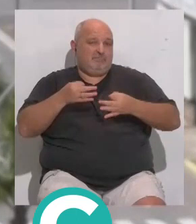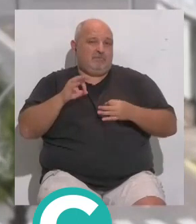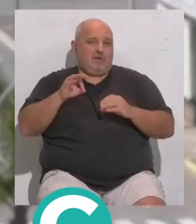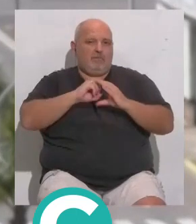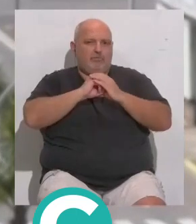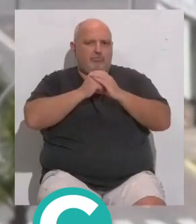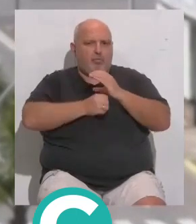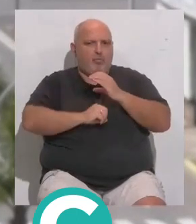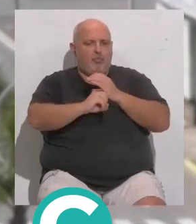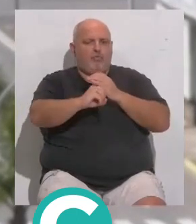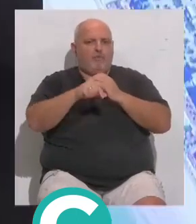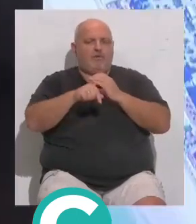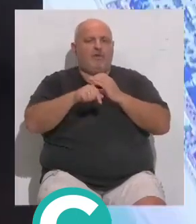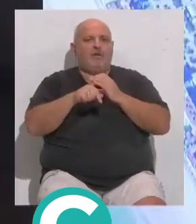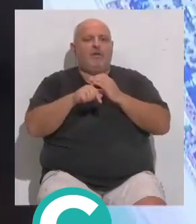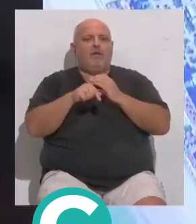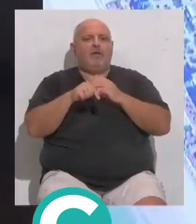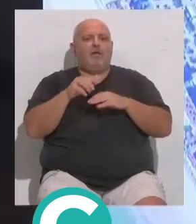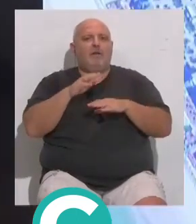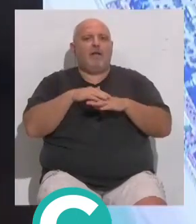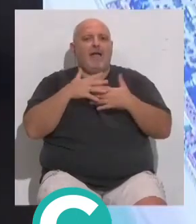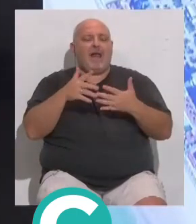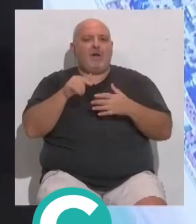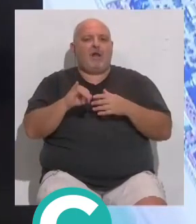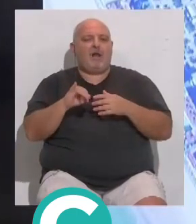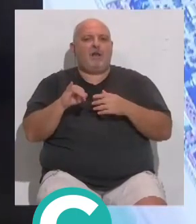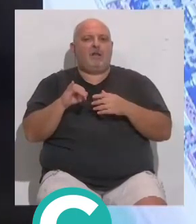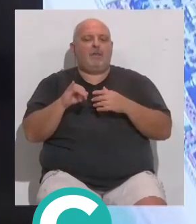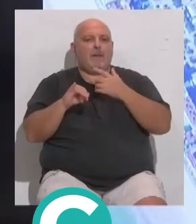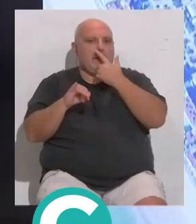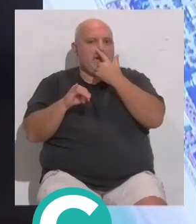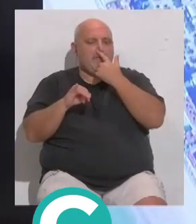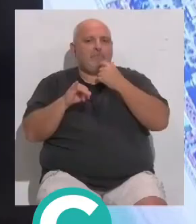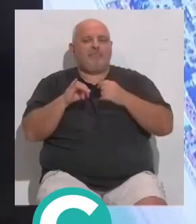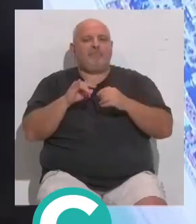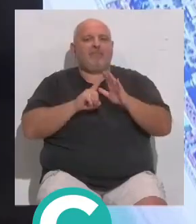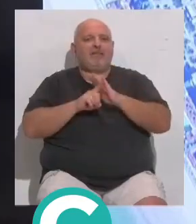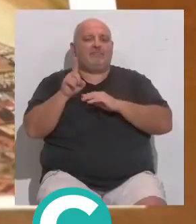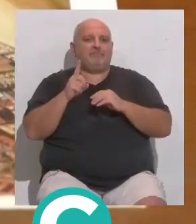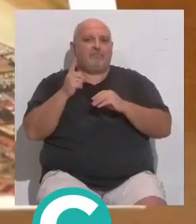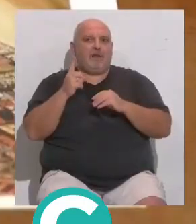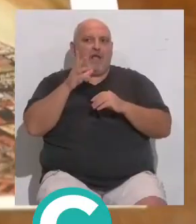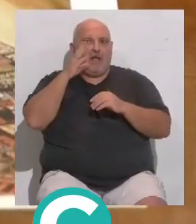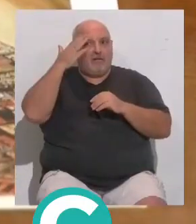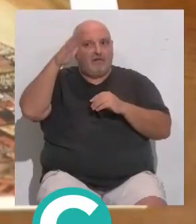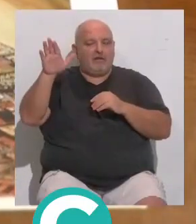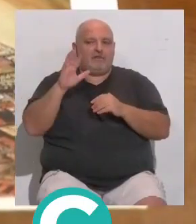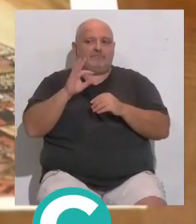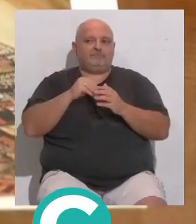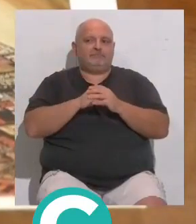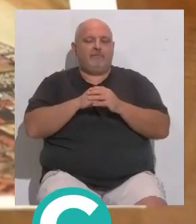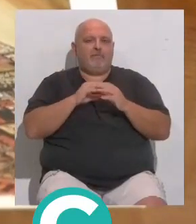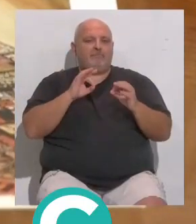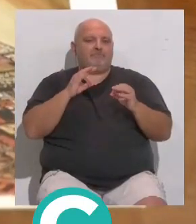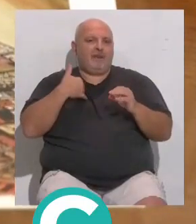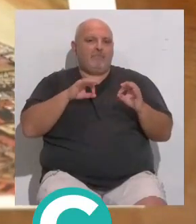bombeo del recinto interior actual y del desarrollo que sé que están trabajando. Es que ya estamos